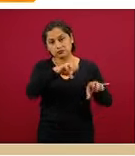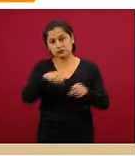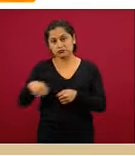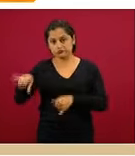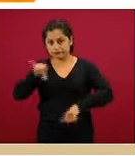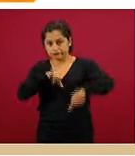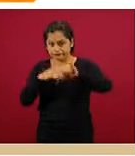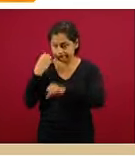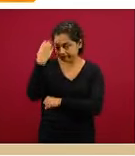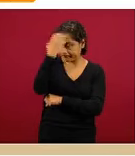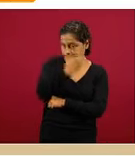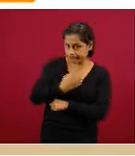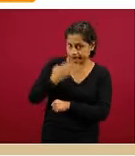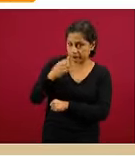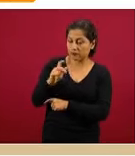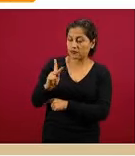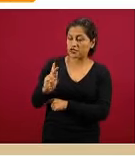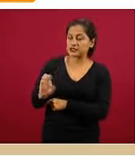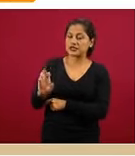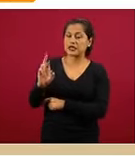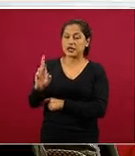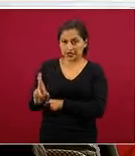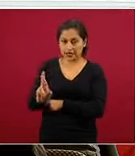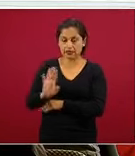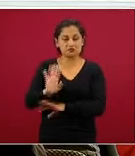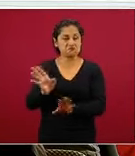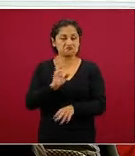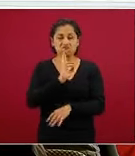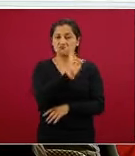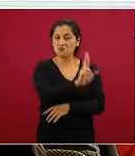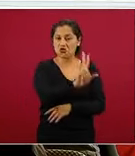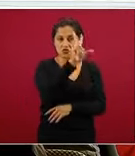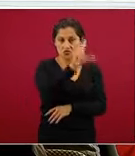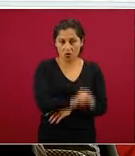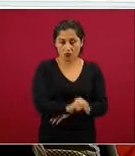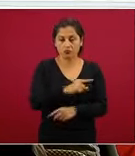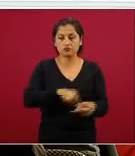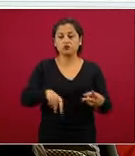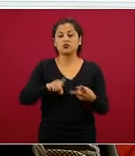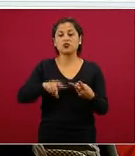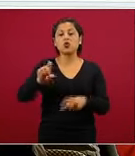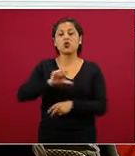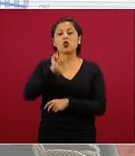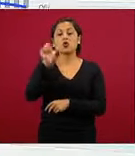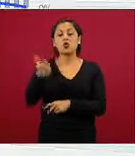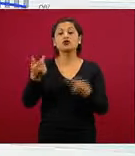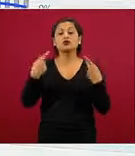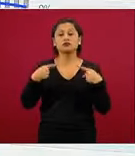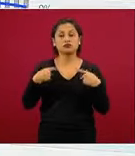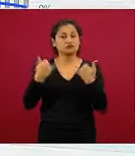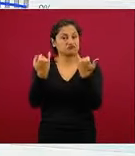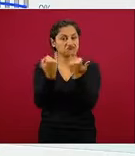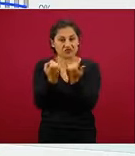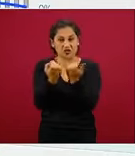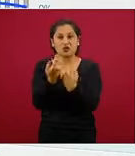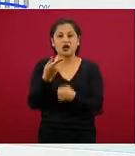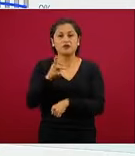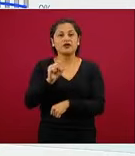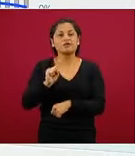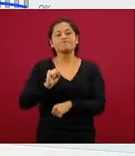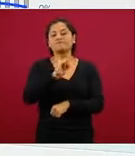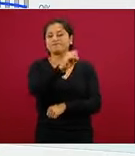con la técnica correcta, la PCR, y fueron descartadas. Personas que se hizo lo mismo, pero fueron confirmadas,